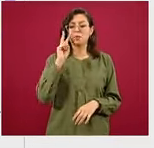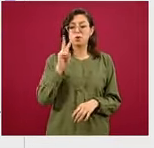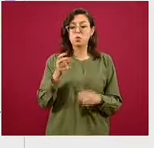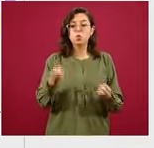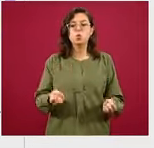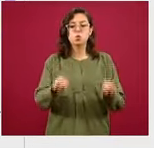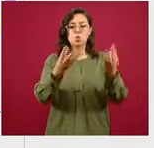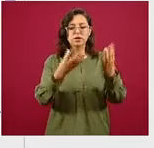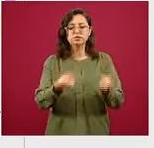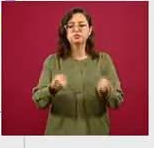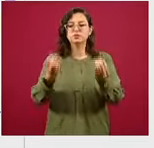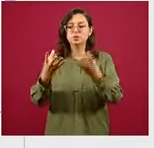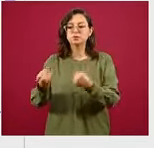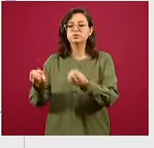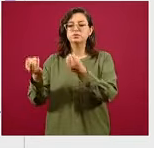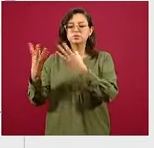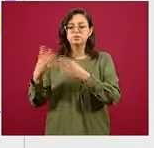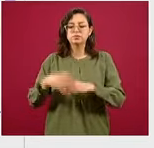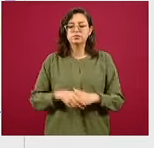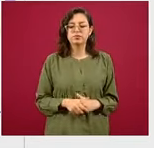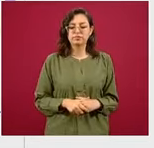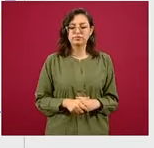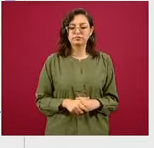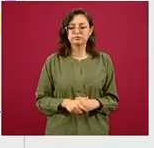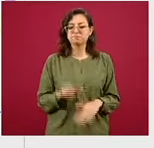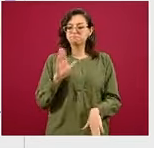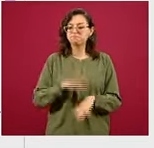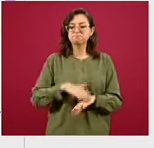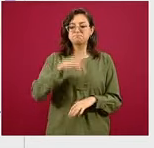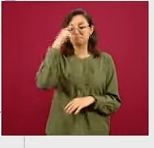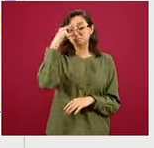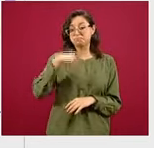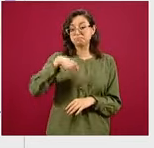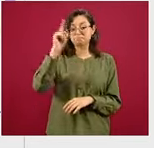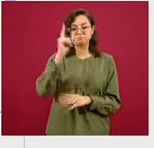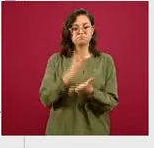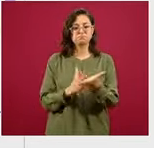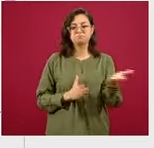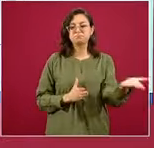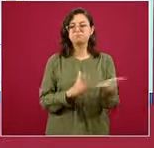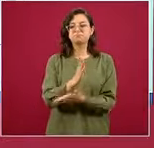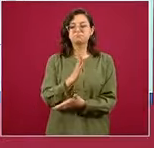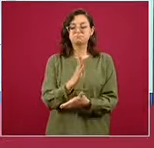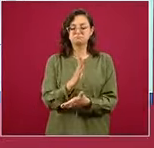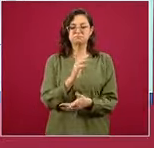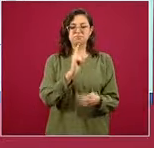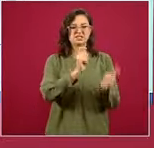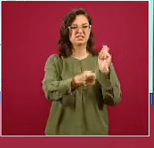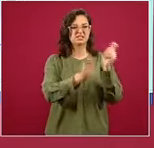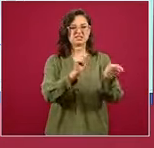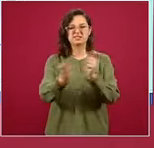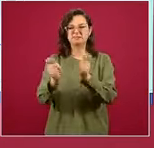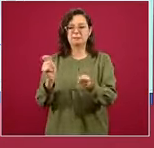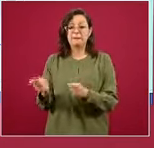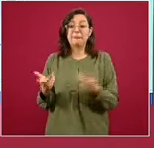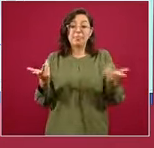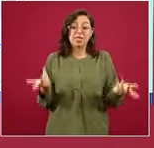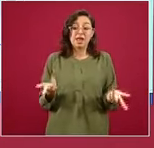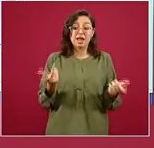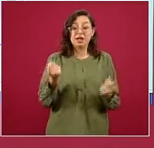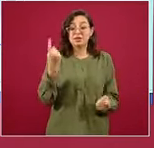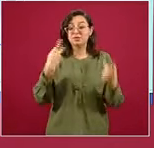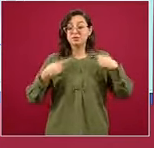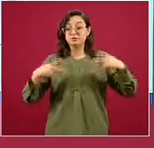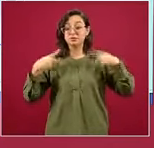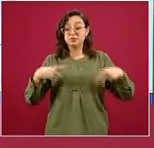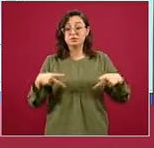numérico para que haya completa facilidad de acceso a identificar. Insisto, hay personas que quizá el